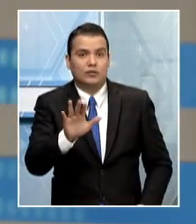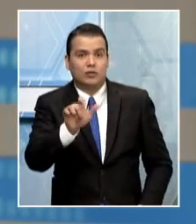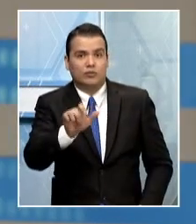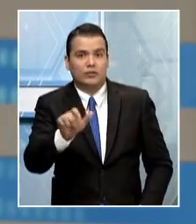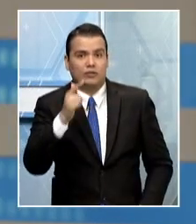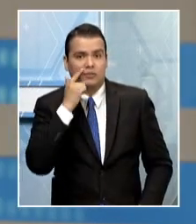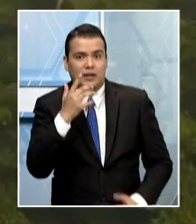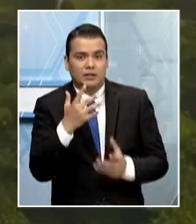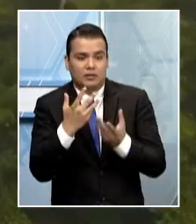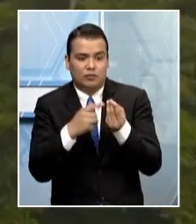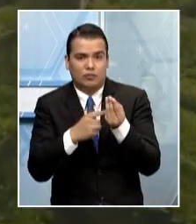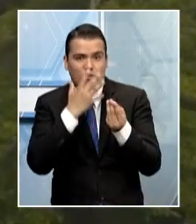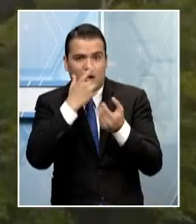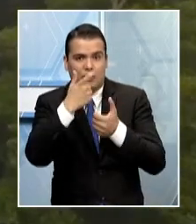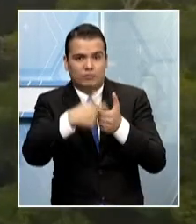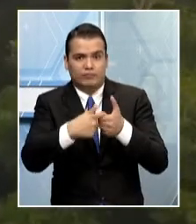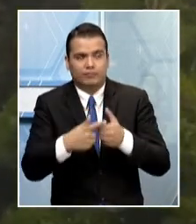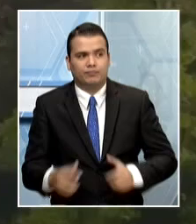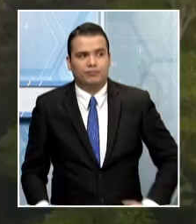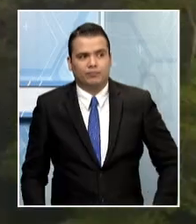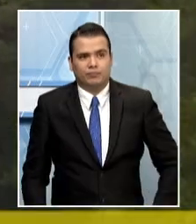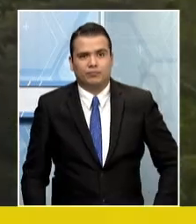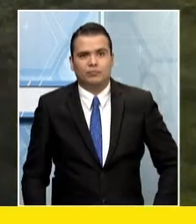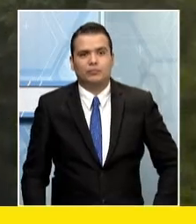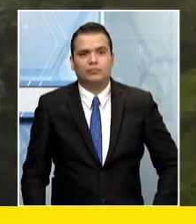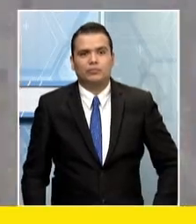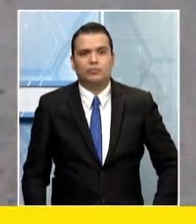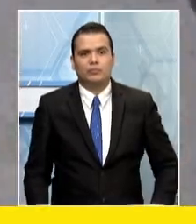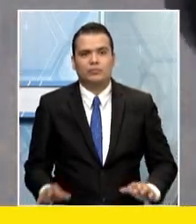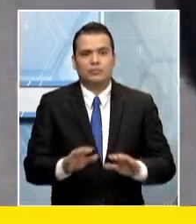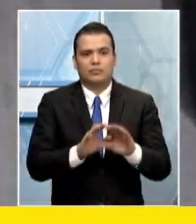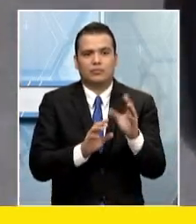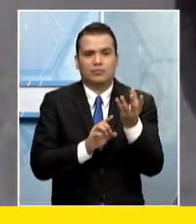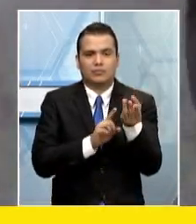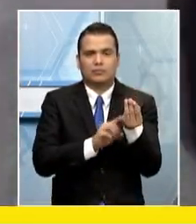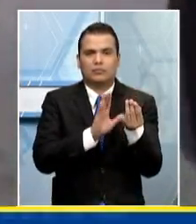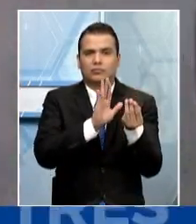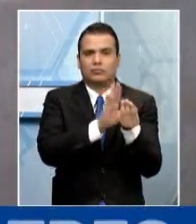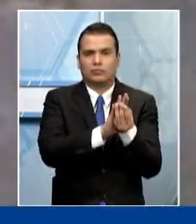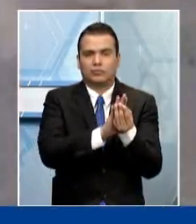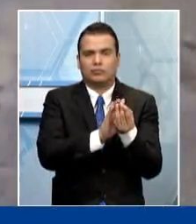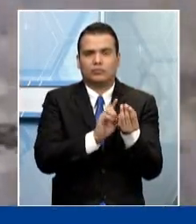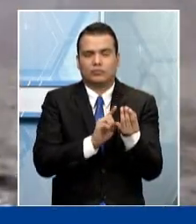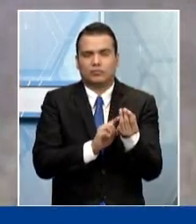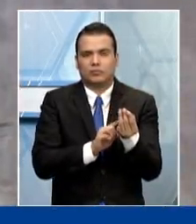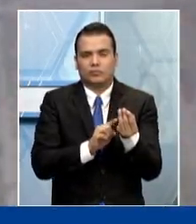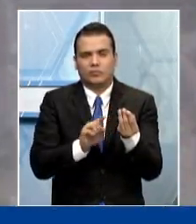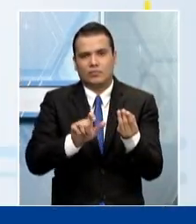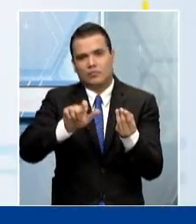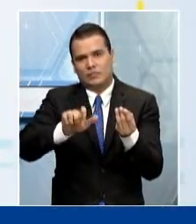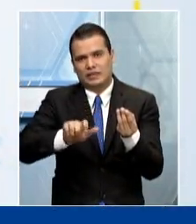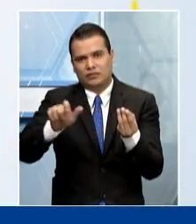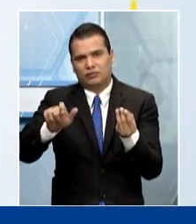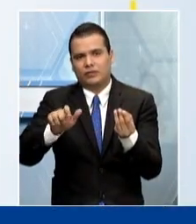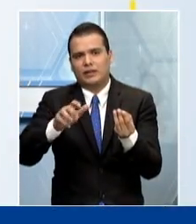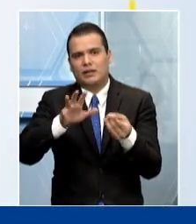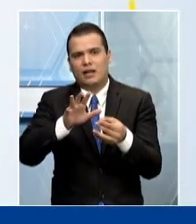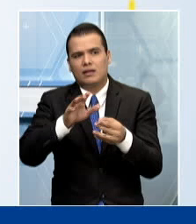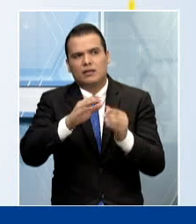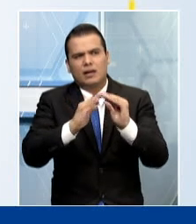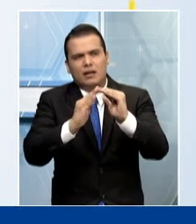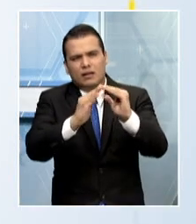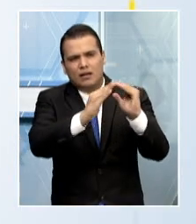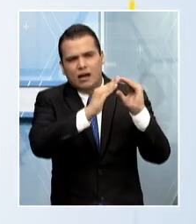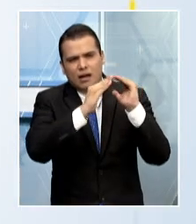grupo criminal. Como integrantes del grupo Iván Ríos, se identificaron los hombres armados que incursionaron en los